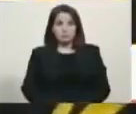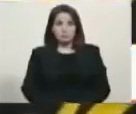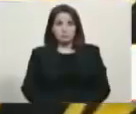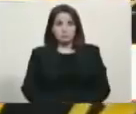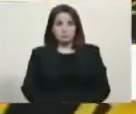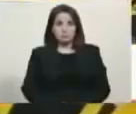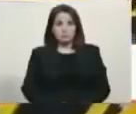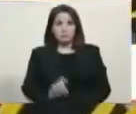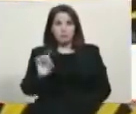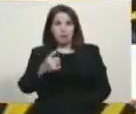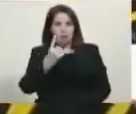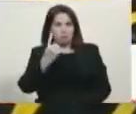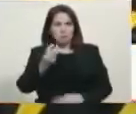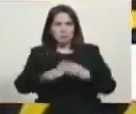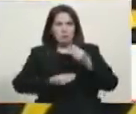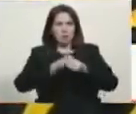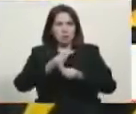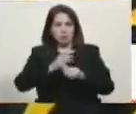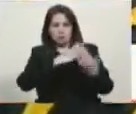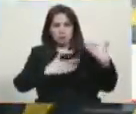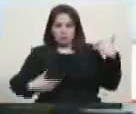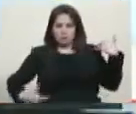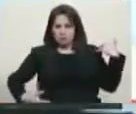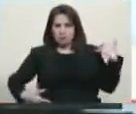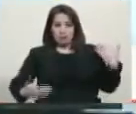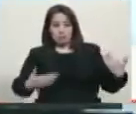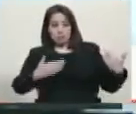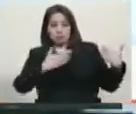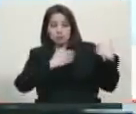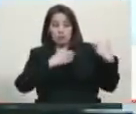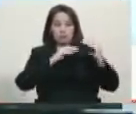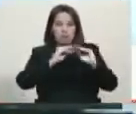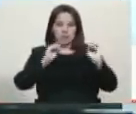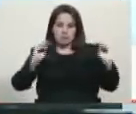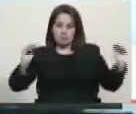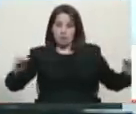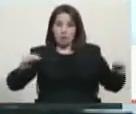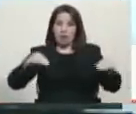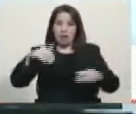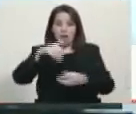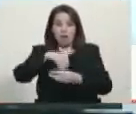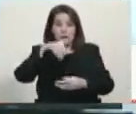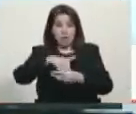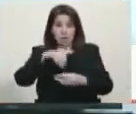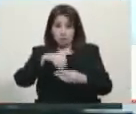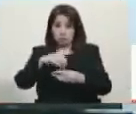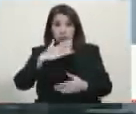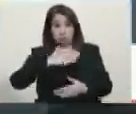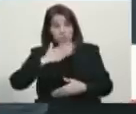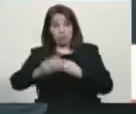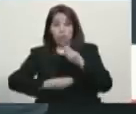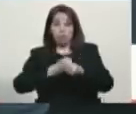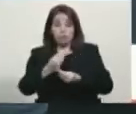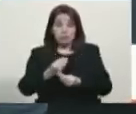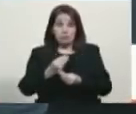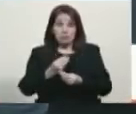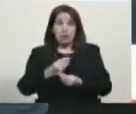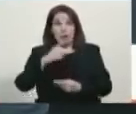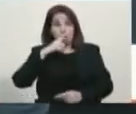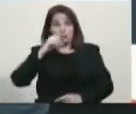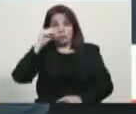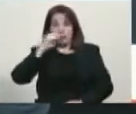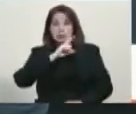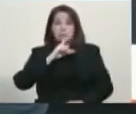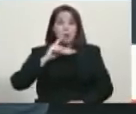Y lo primero que hace un presidente encargado es convocar a elecciones. Y lo primero que hizo este hombre que está aquí llamado Nicolás